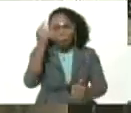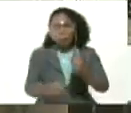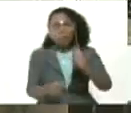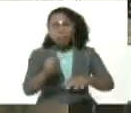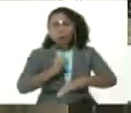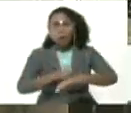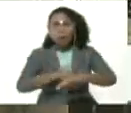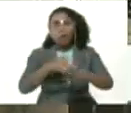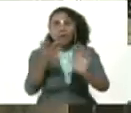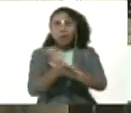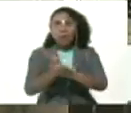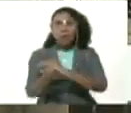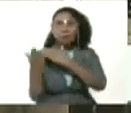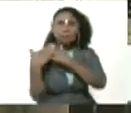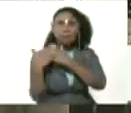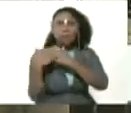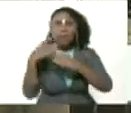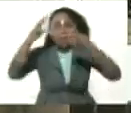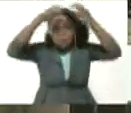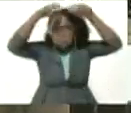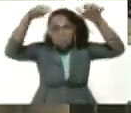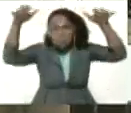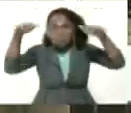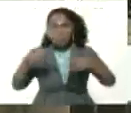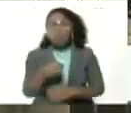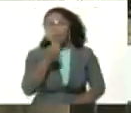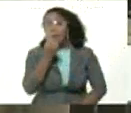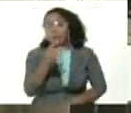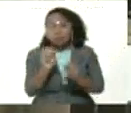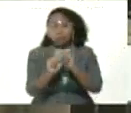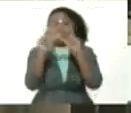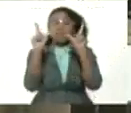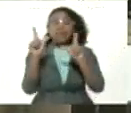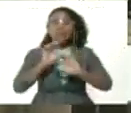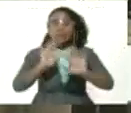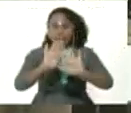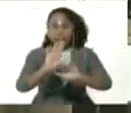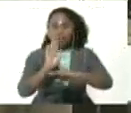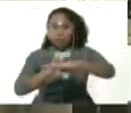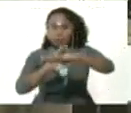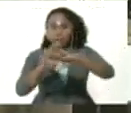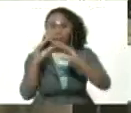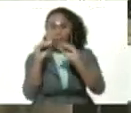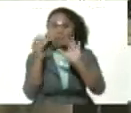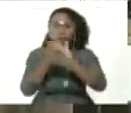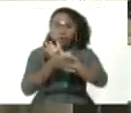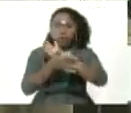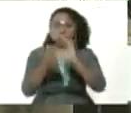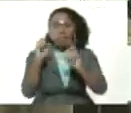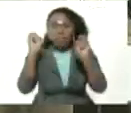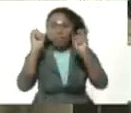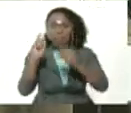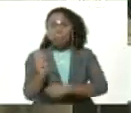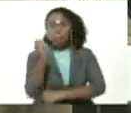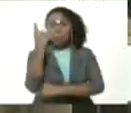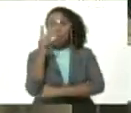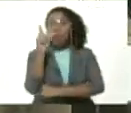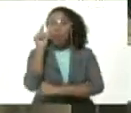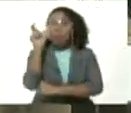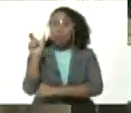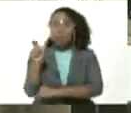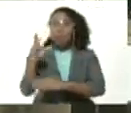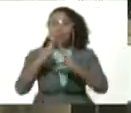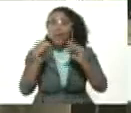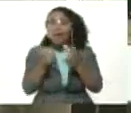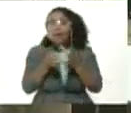sobre las lluvias. Bueno, impresionante. Ya vamos a hablar de eso, pero primero con Alexis y con todo